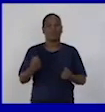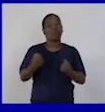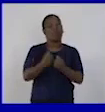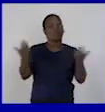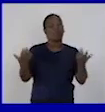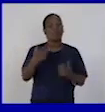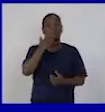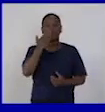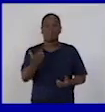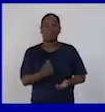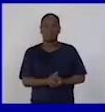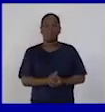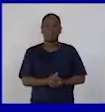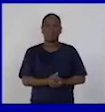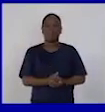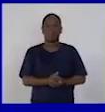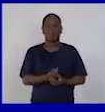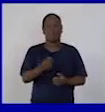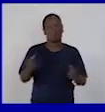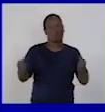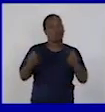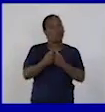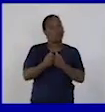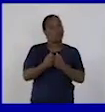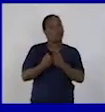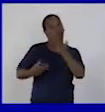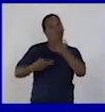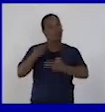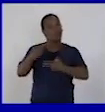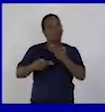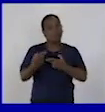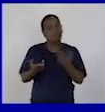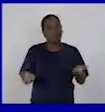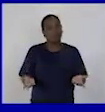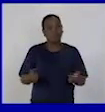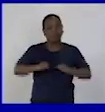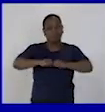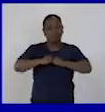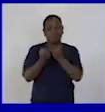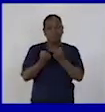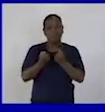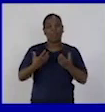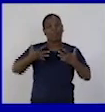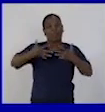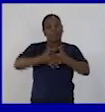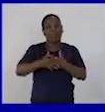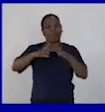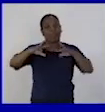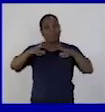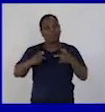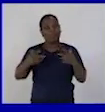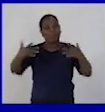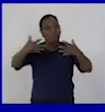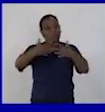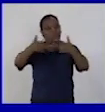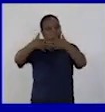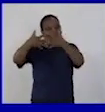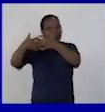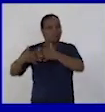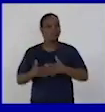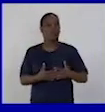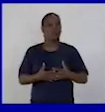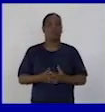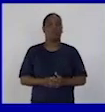Choques efectivos son aquellos que al producirse provocan la ruptura y formación de nuevos enlaces.